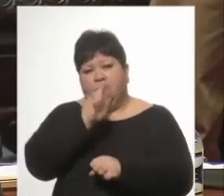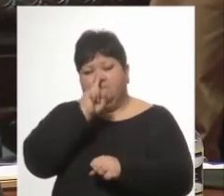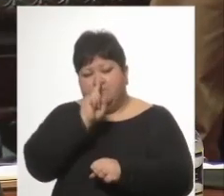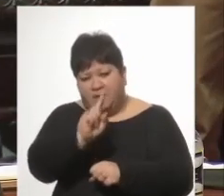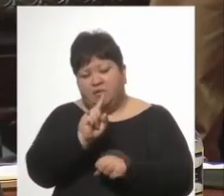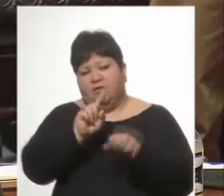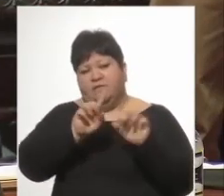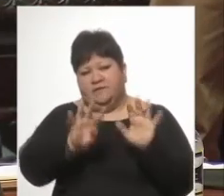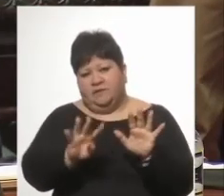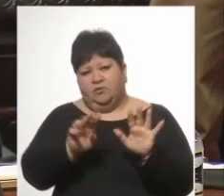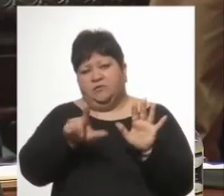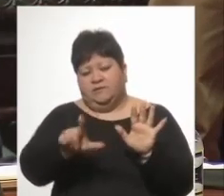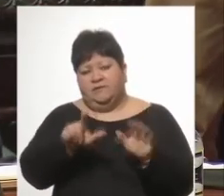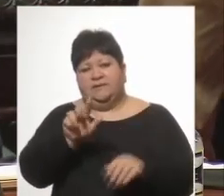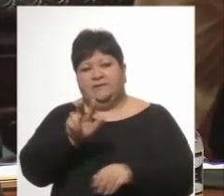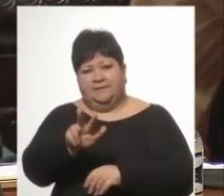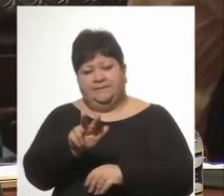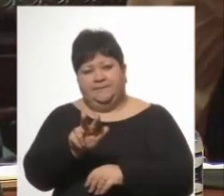1973.